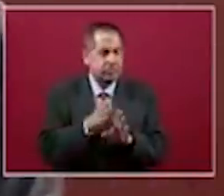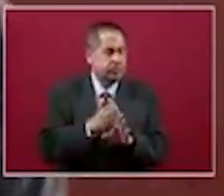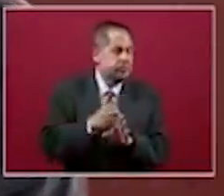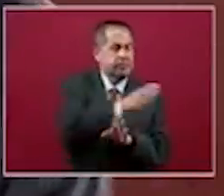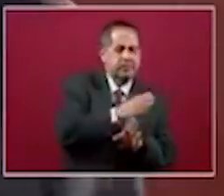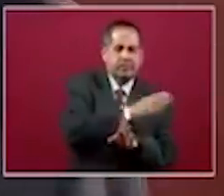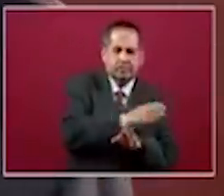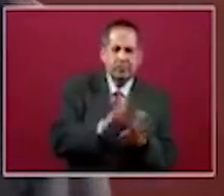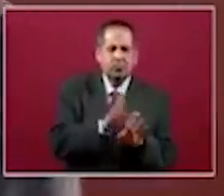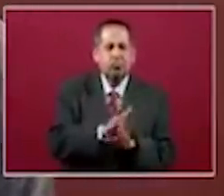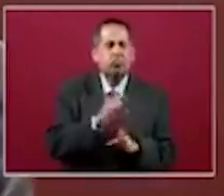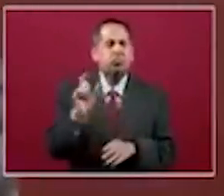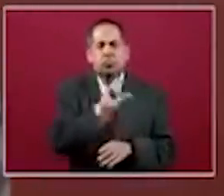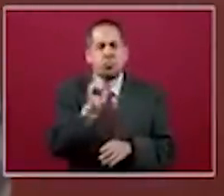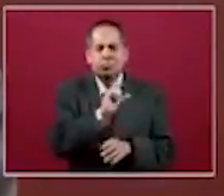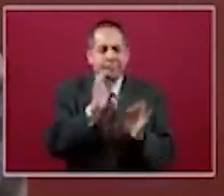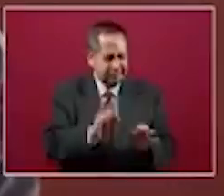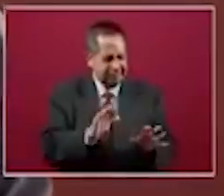antes y cuándo fue